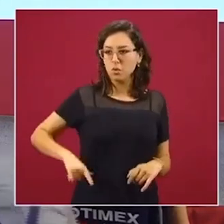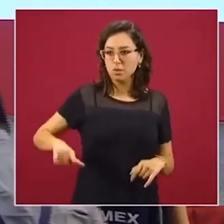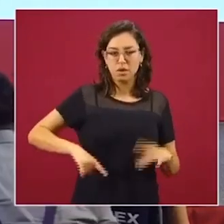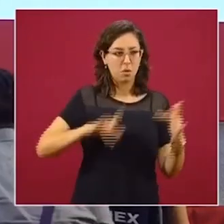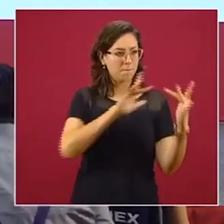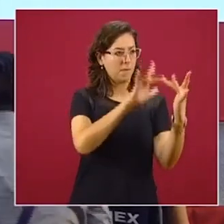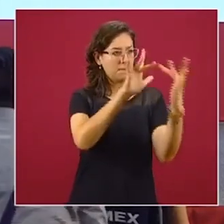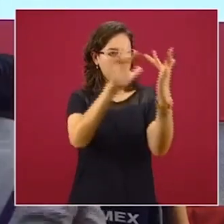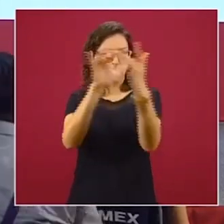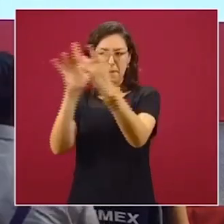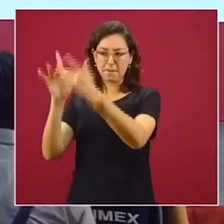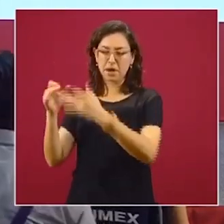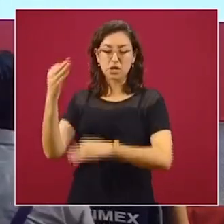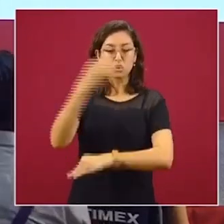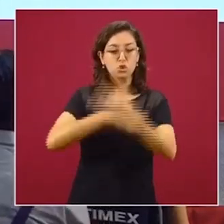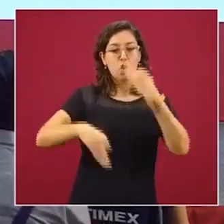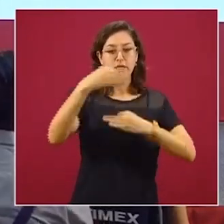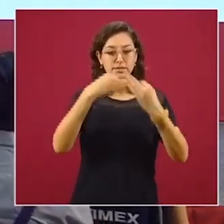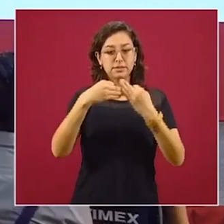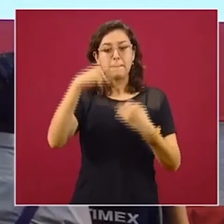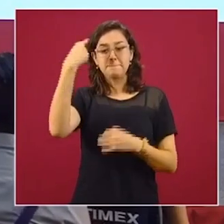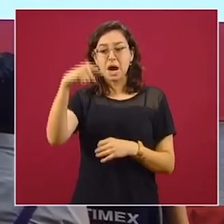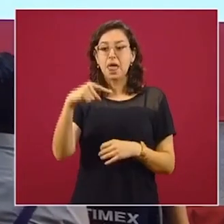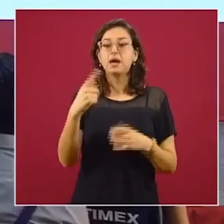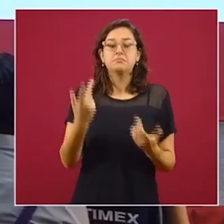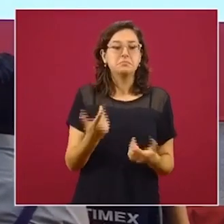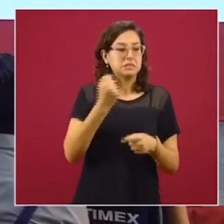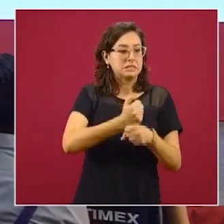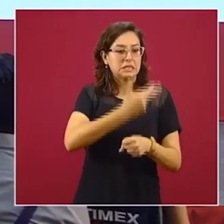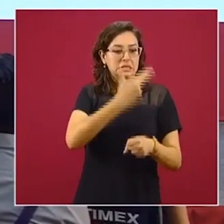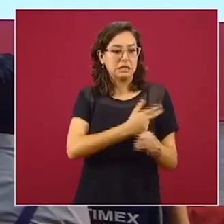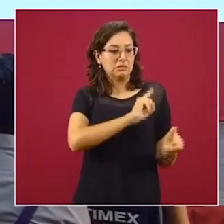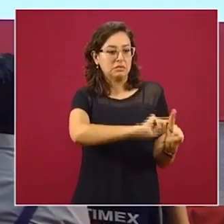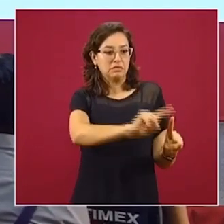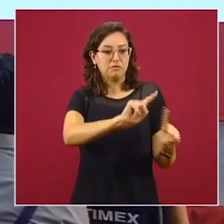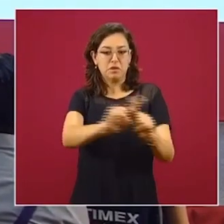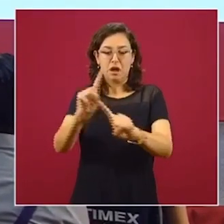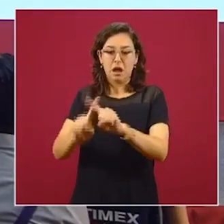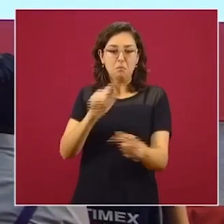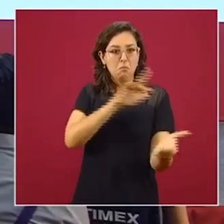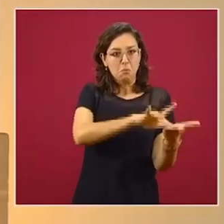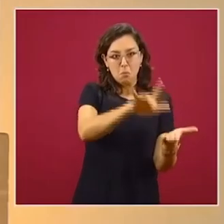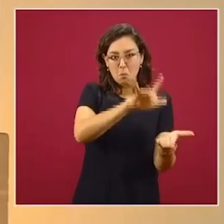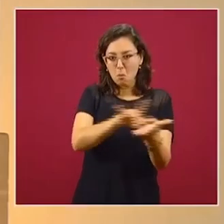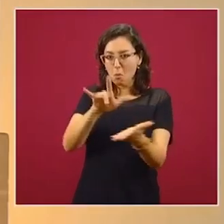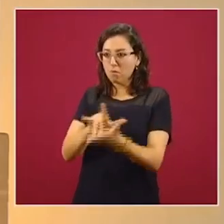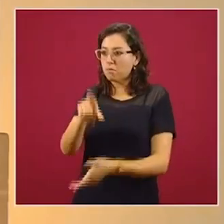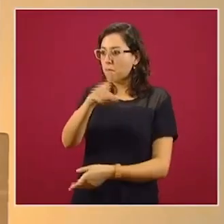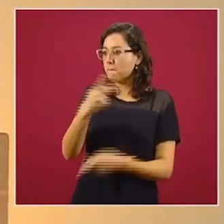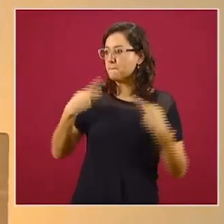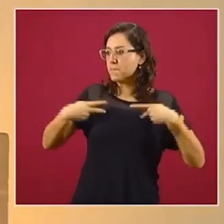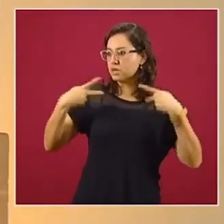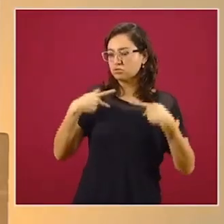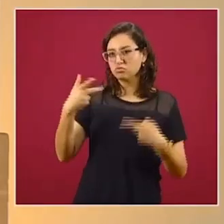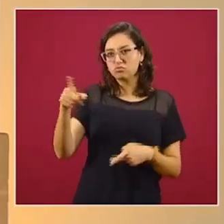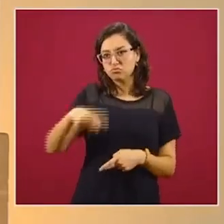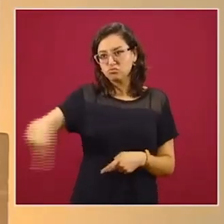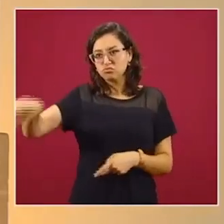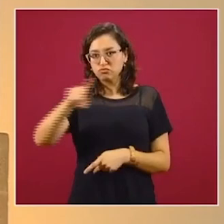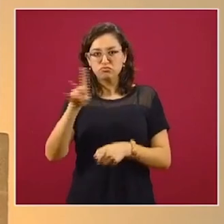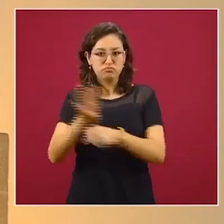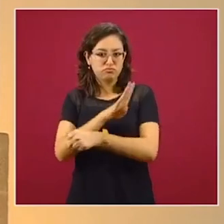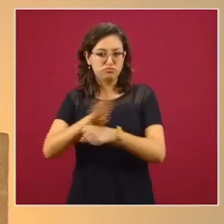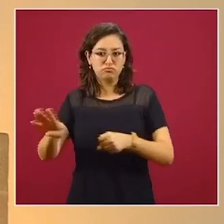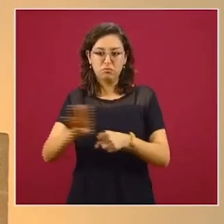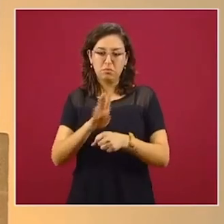gobierno que seamos el mecanismo por medio del cual las diferentes secretarías pueden hacer llegar sus distintos apoyos a toda la gente a